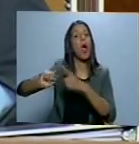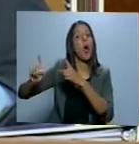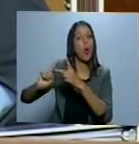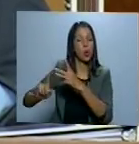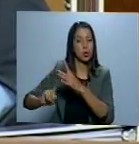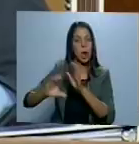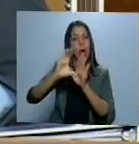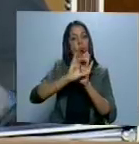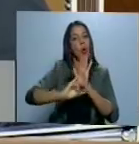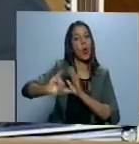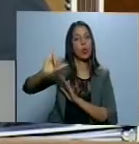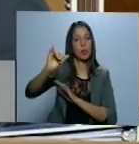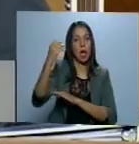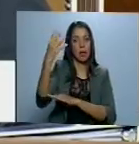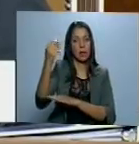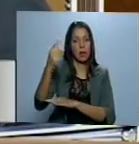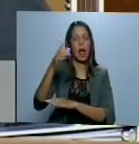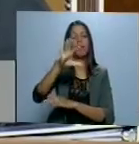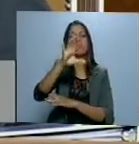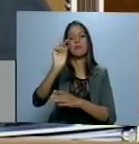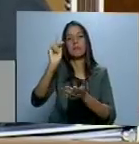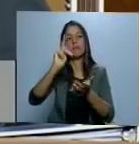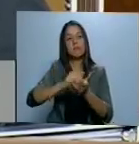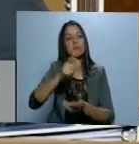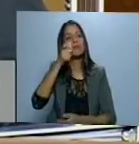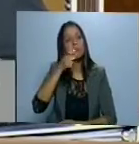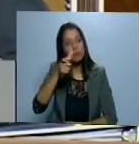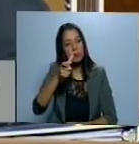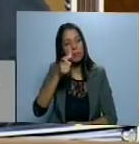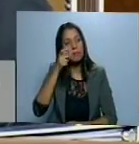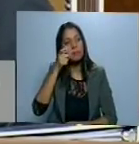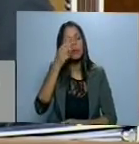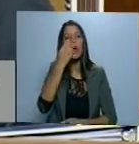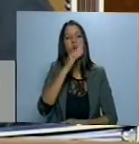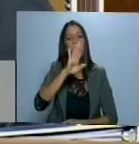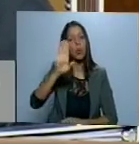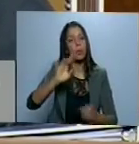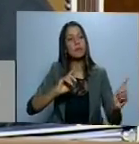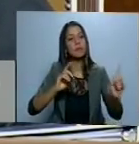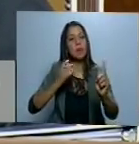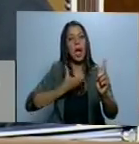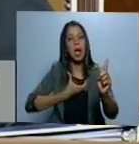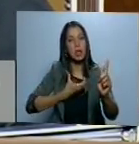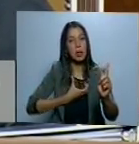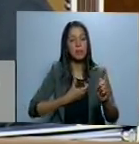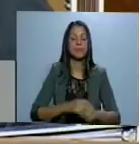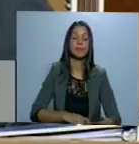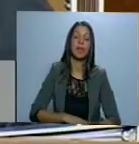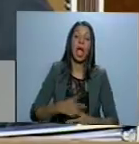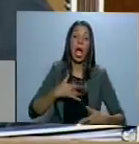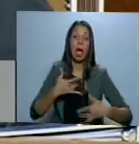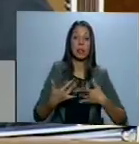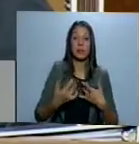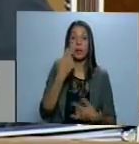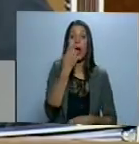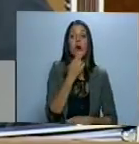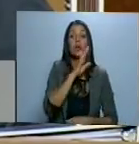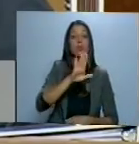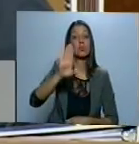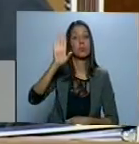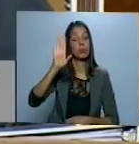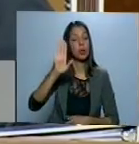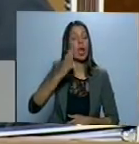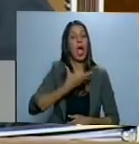constituyente. Segundo, el acto de juramentación de las alcaldesas y alcaldes